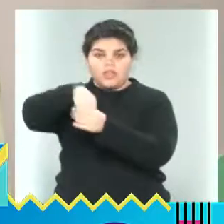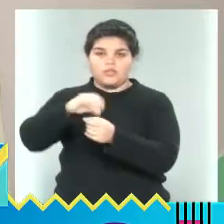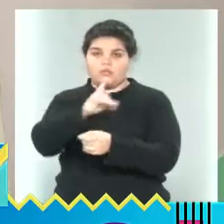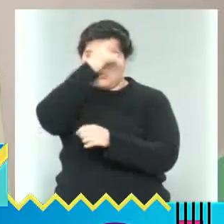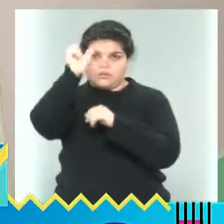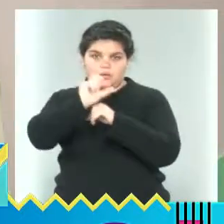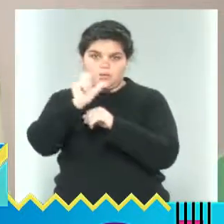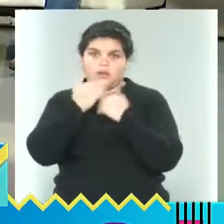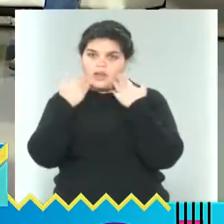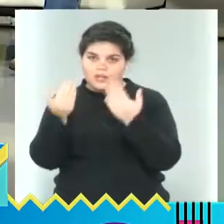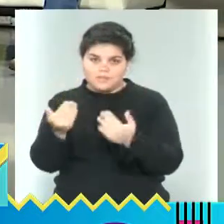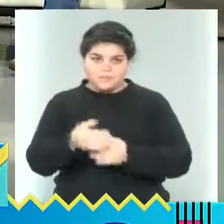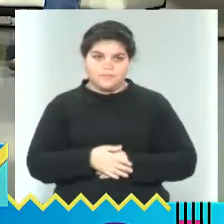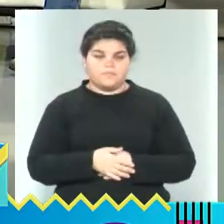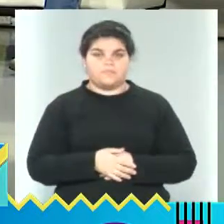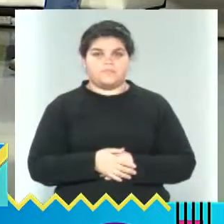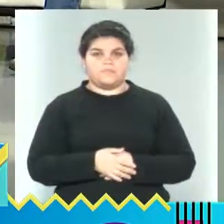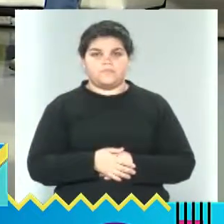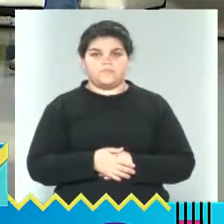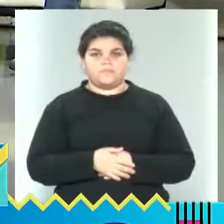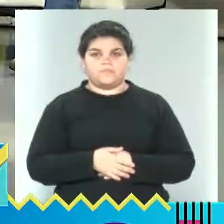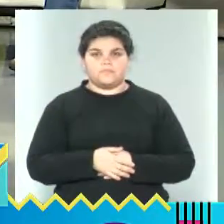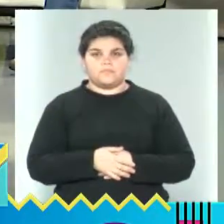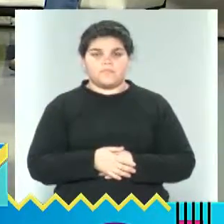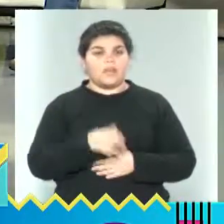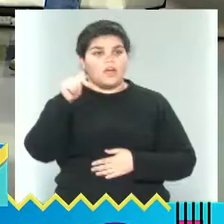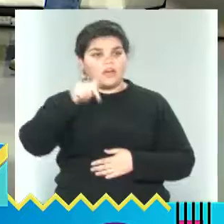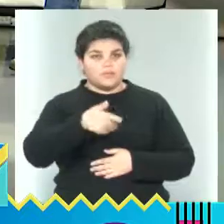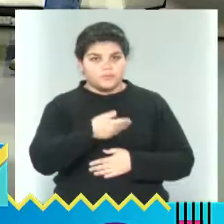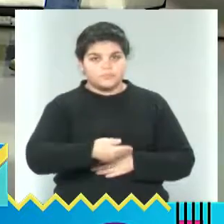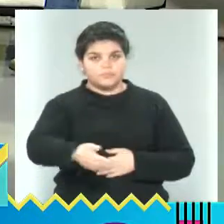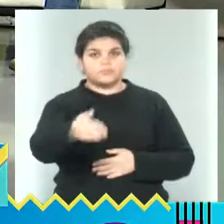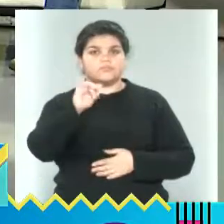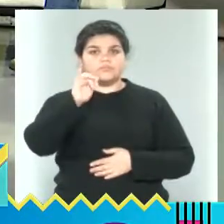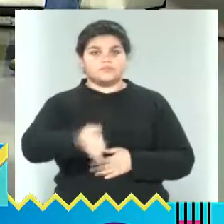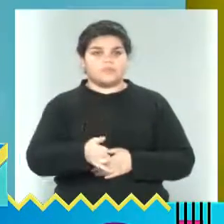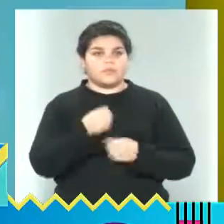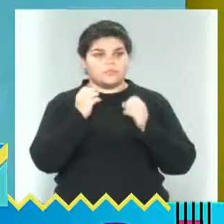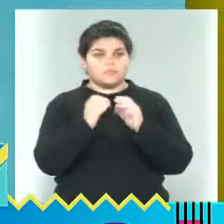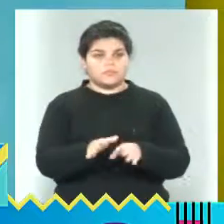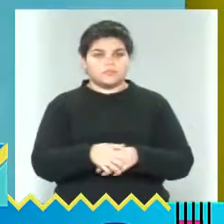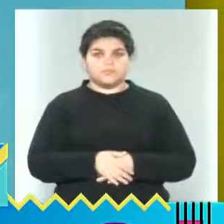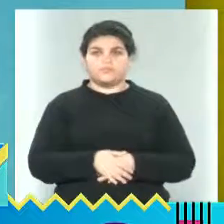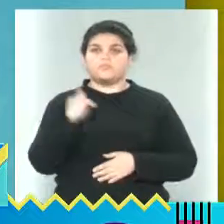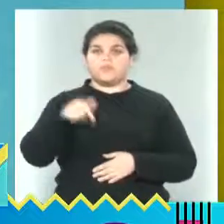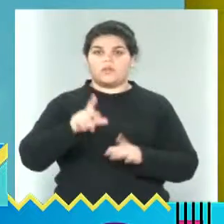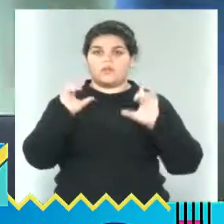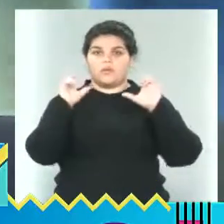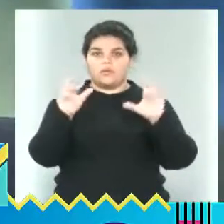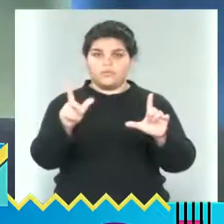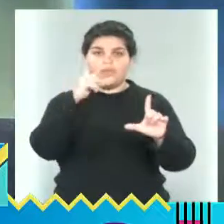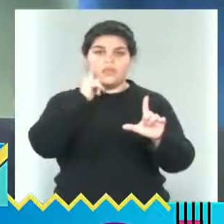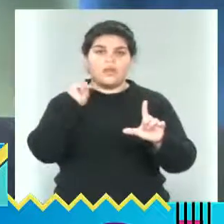Cuyo. Muchísimas gracias, Alejandro. Gracias a ustedes. Bueno, y ahora sí, vayamos delineando un poco todo esto, Caro. Así es, vamos a la columna del día de hoy